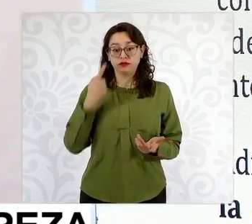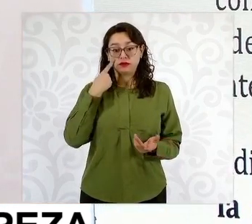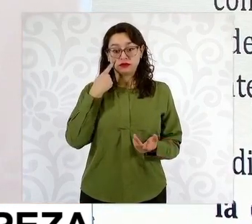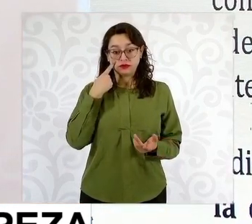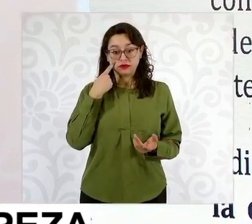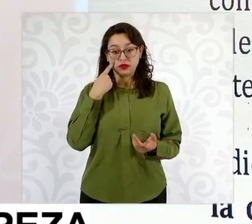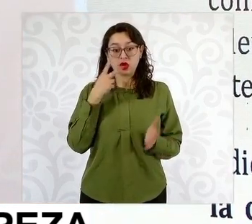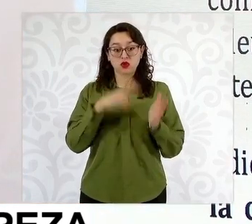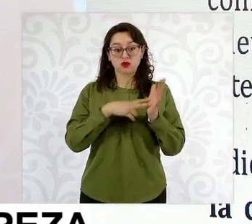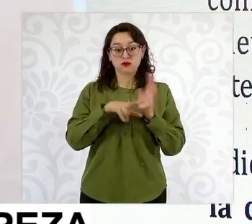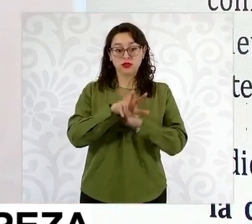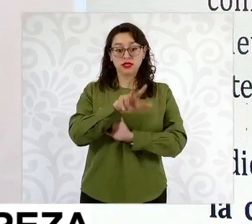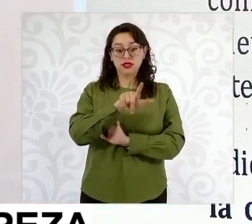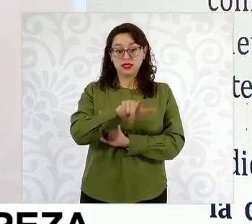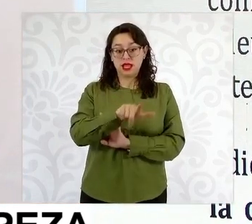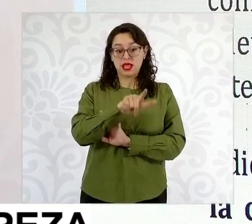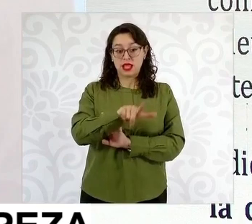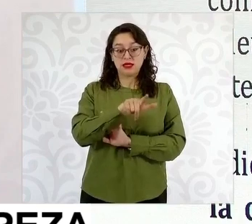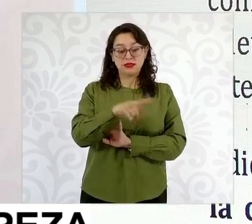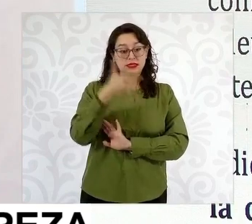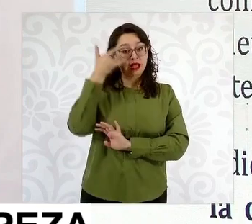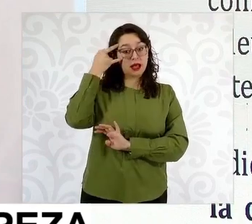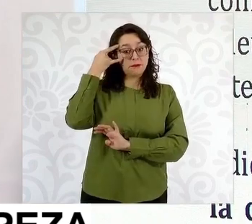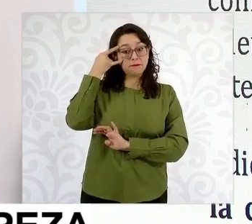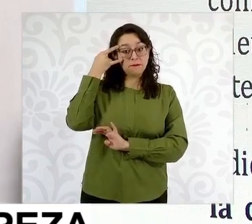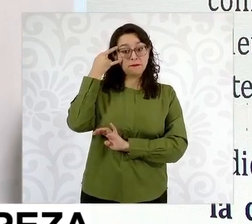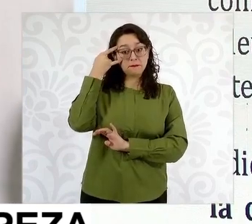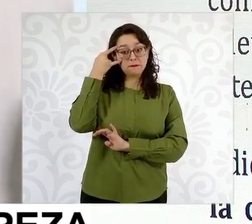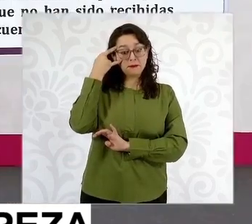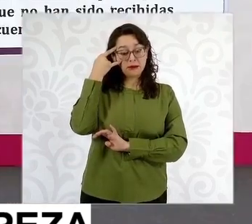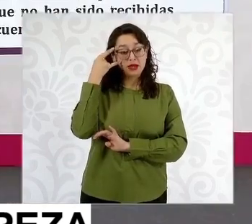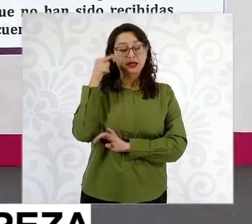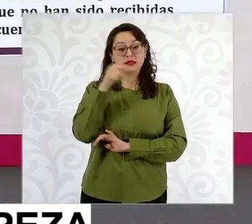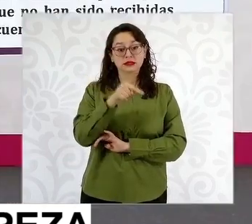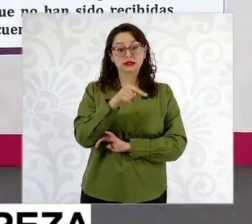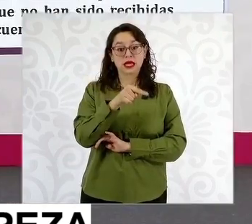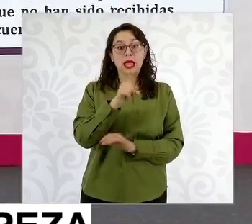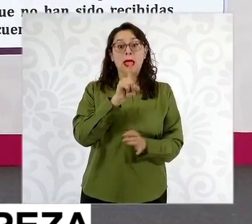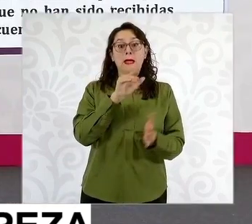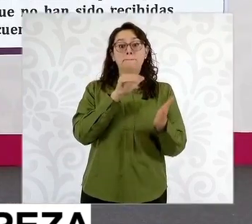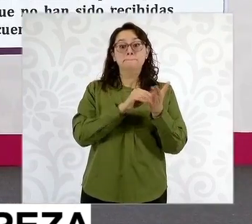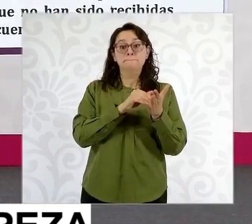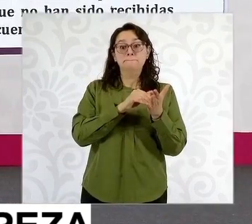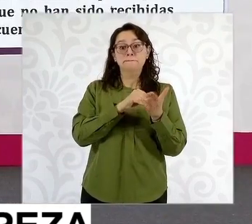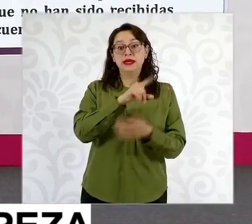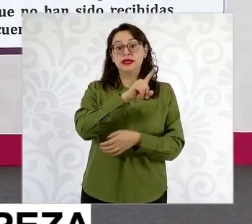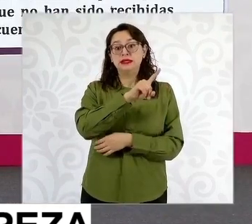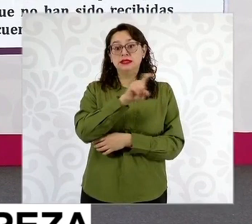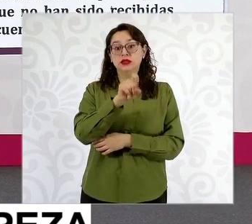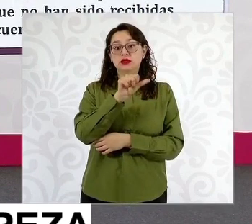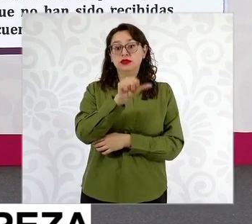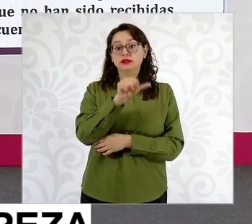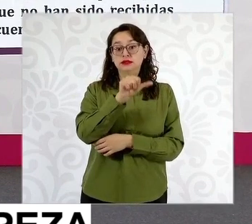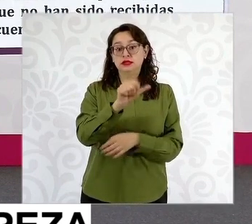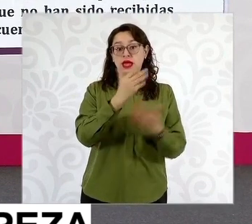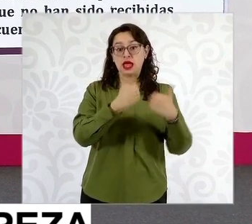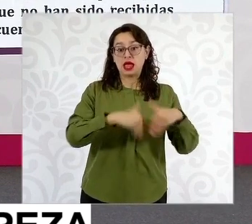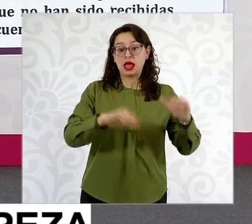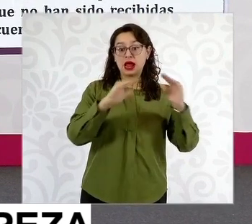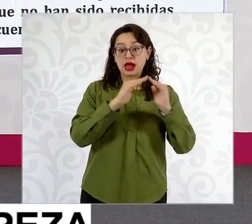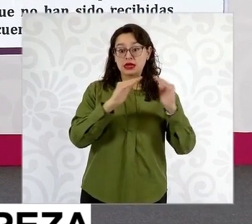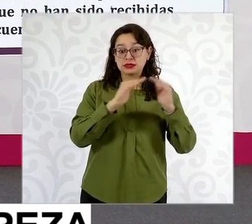el Carzabela Bicentenario de Campeche, estaba integrado por 1.116 viviendas, no se ha